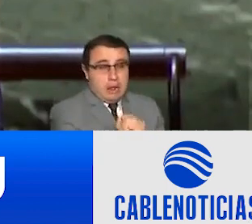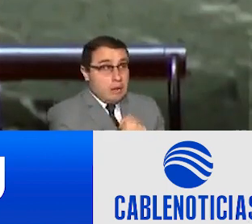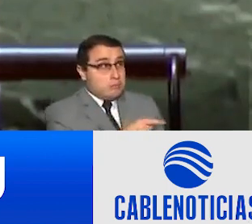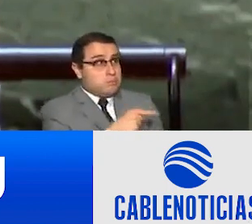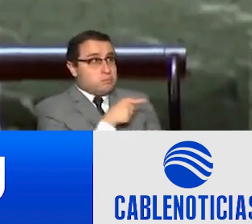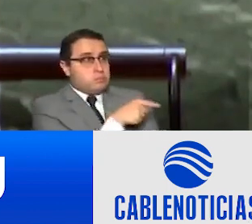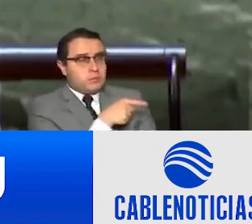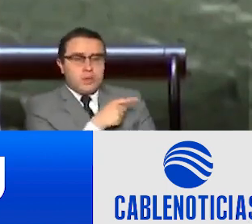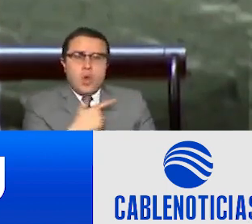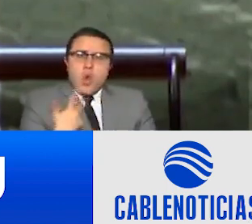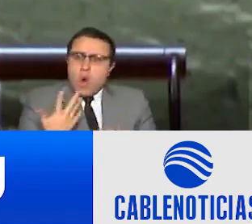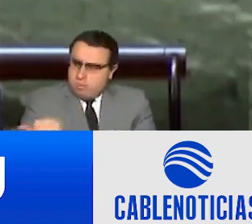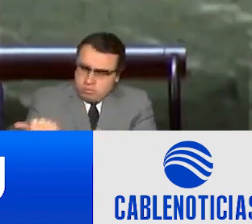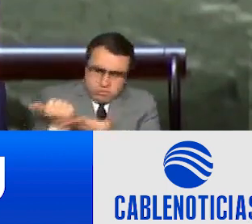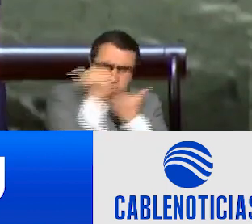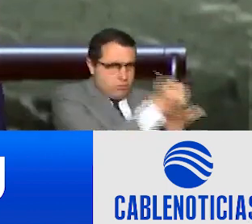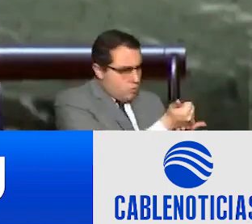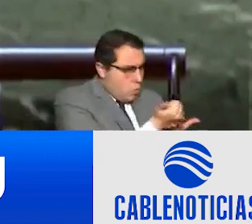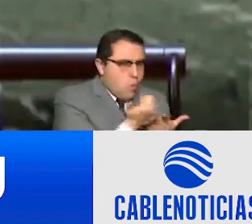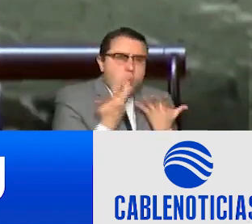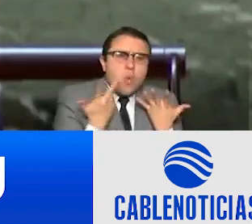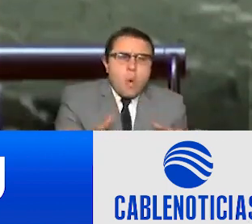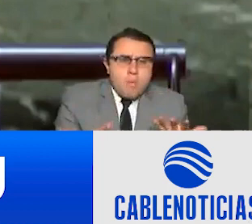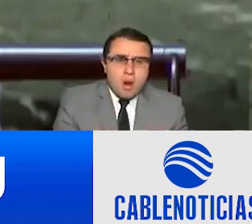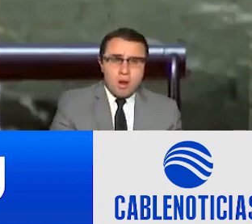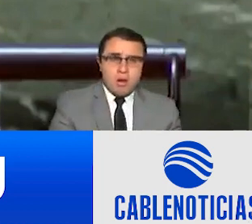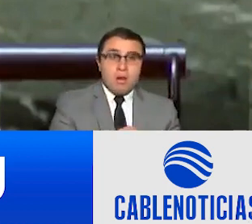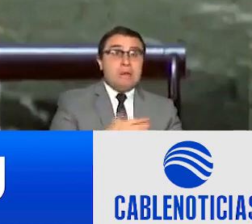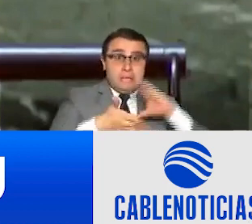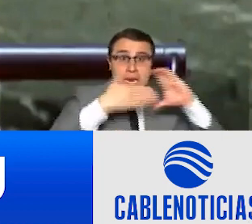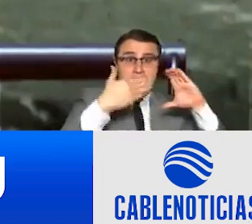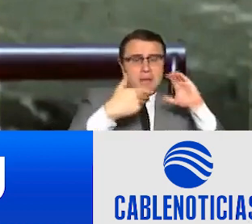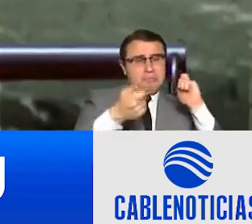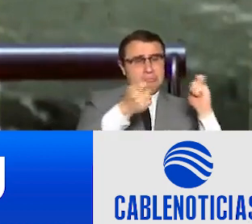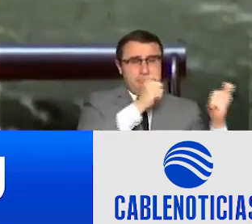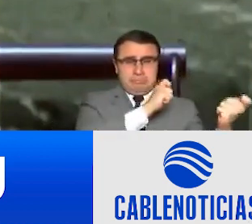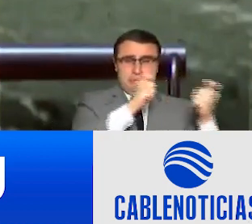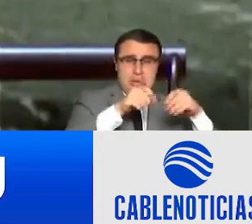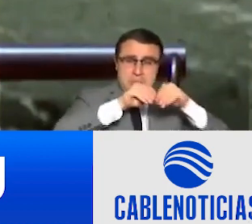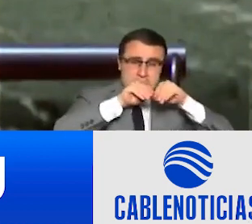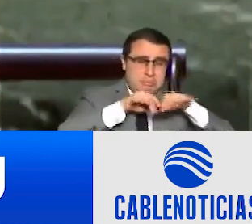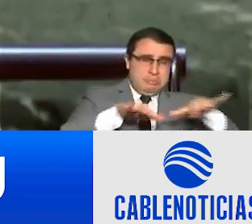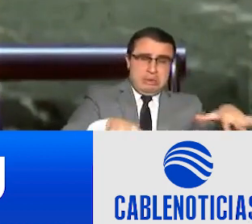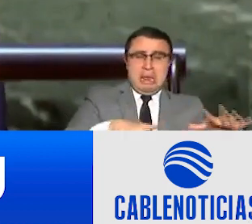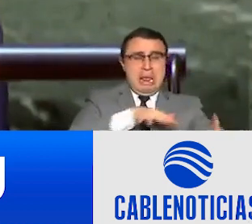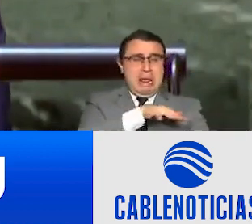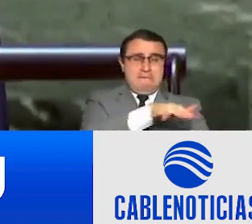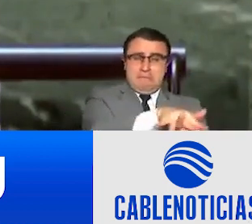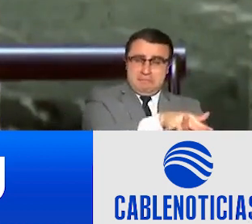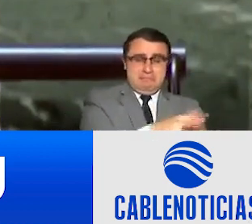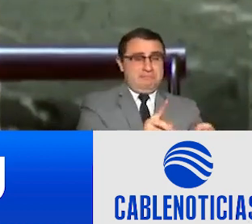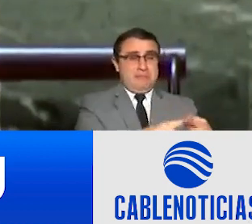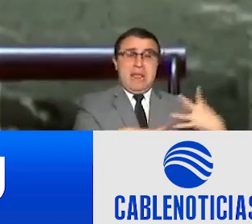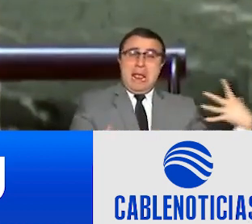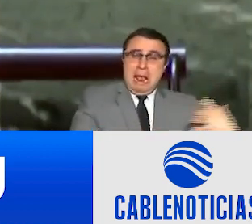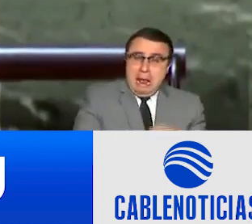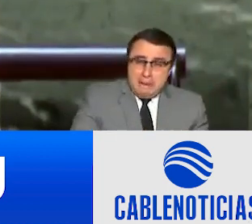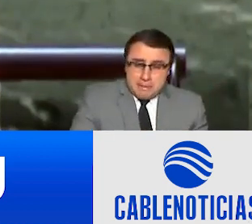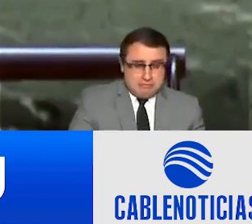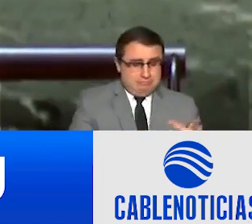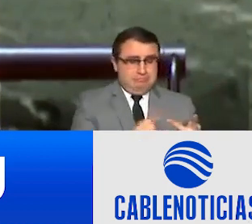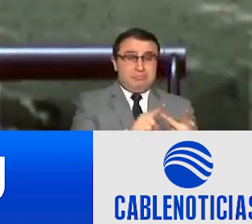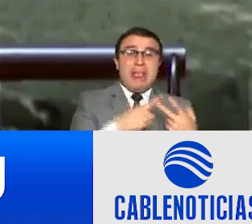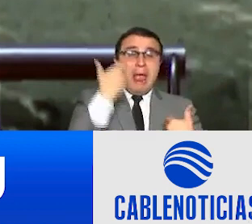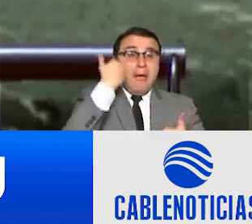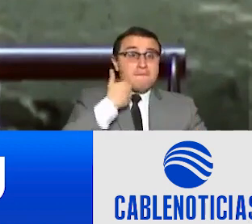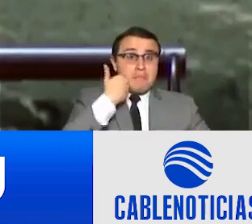crisis civilizatorias integrales, porque trae el hambre, trae la enfermedad como lo acabamos de